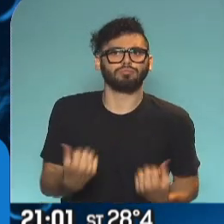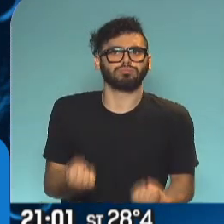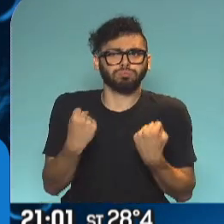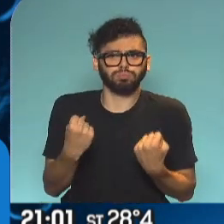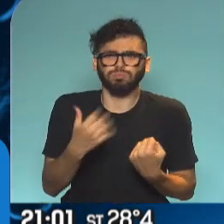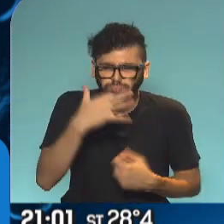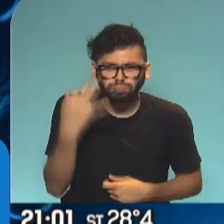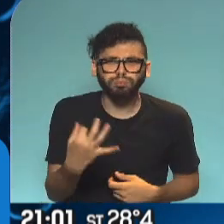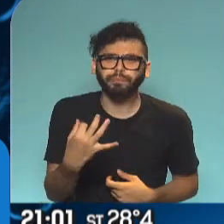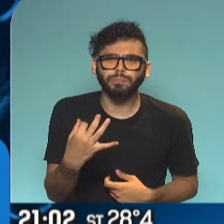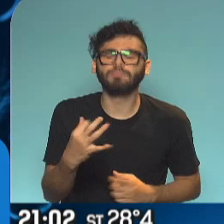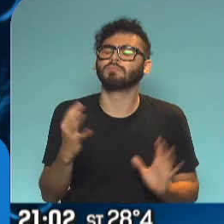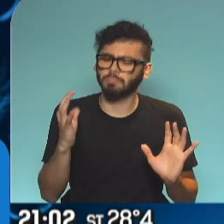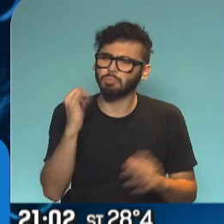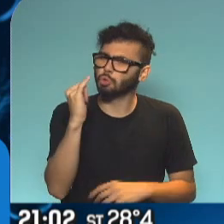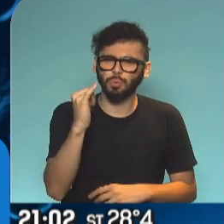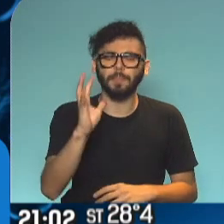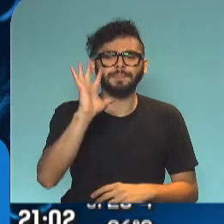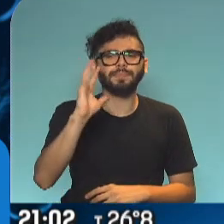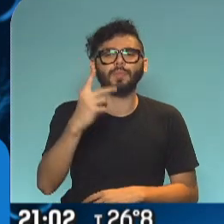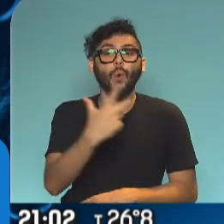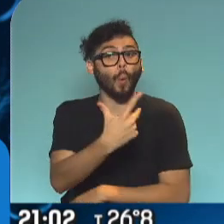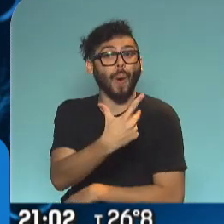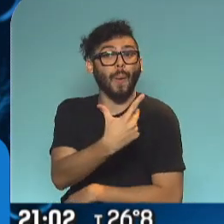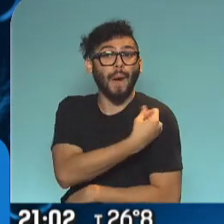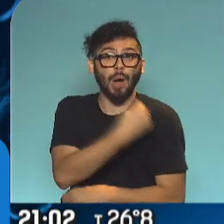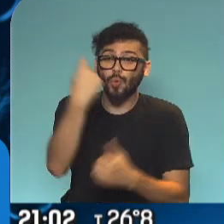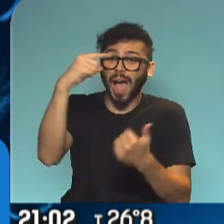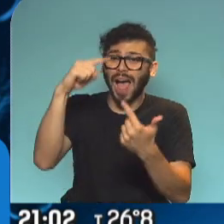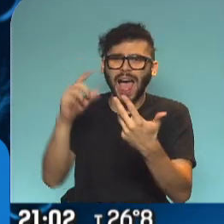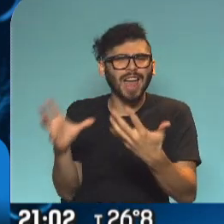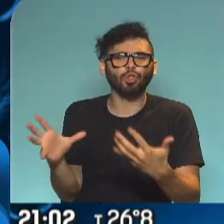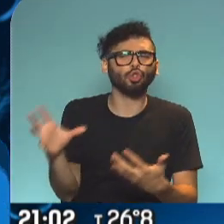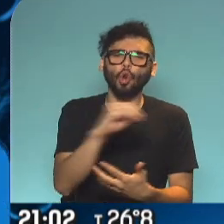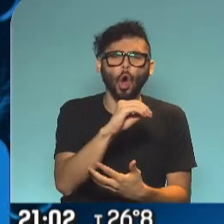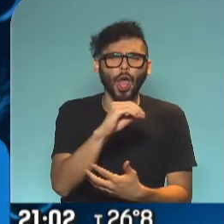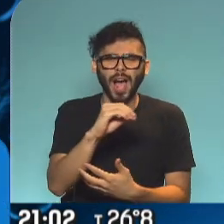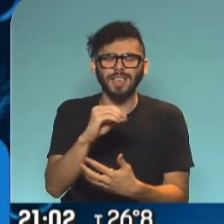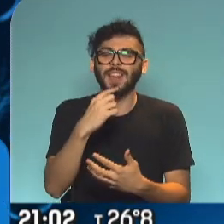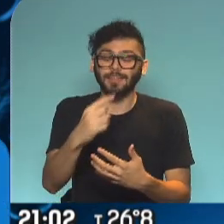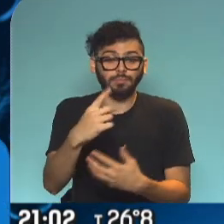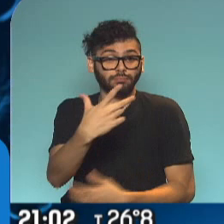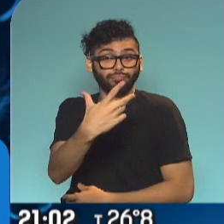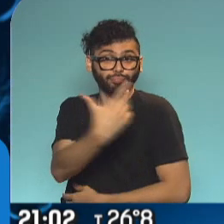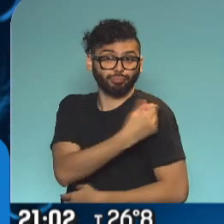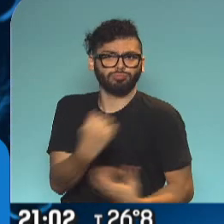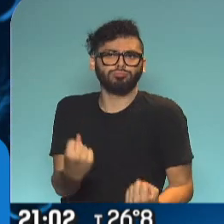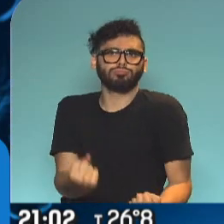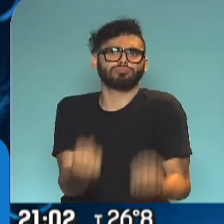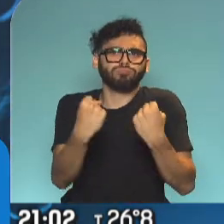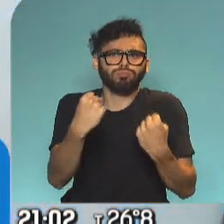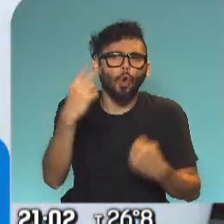Sí, totalmente. Mire, todas las vacunas han demostrado efectividad por encima del